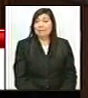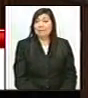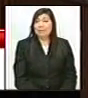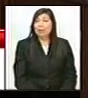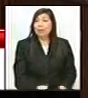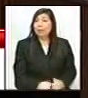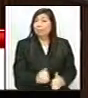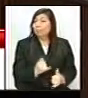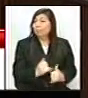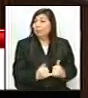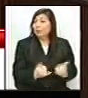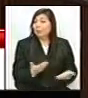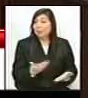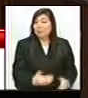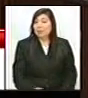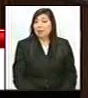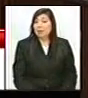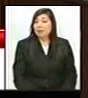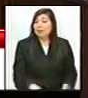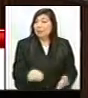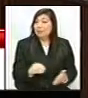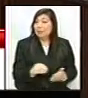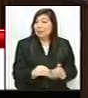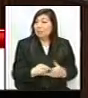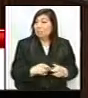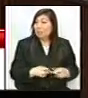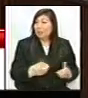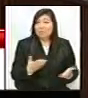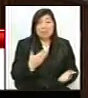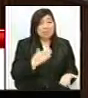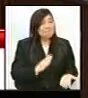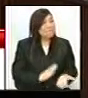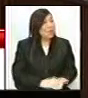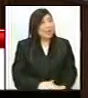Como último delito, se atribuye el delito de patrocinio ilegal